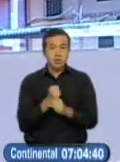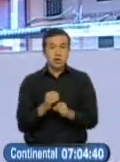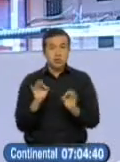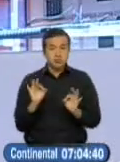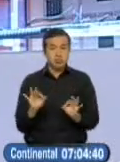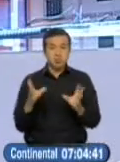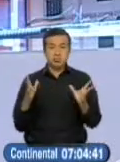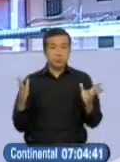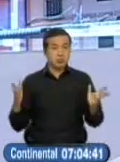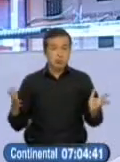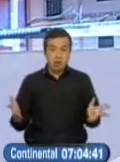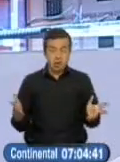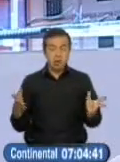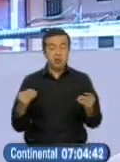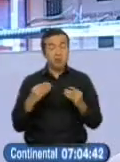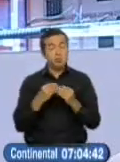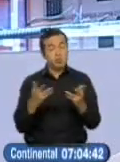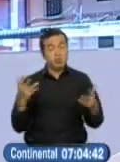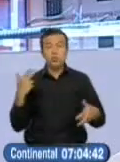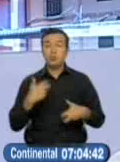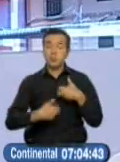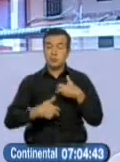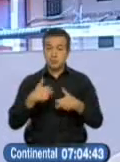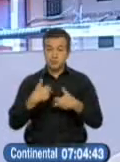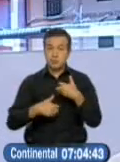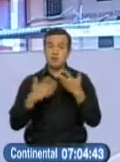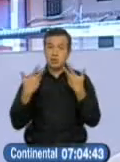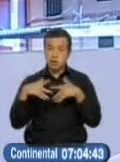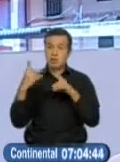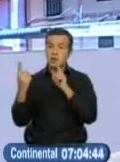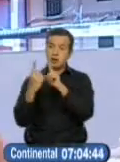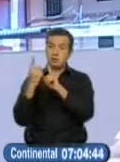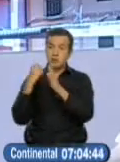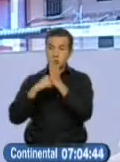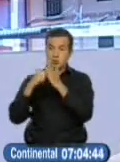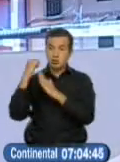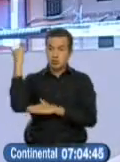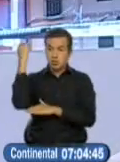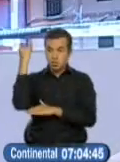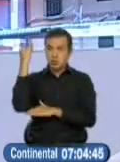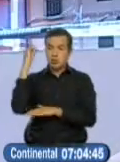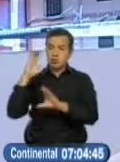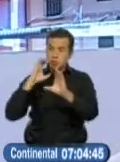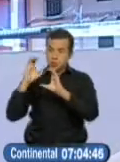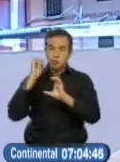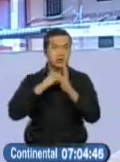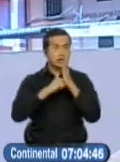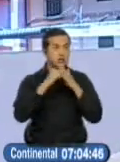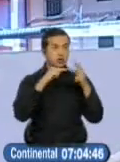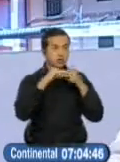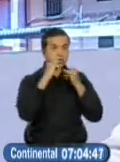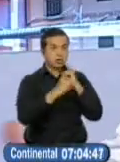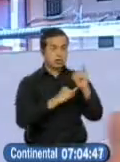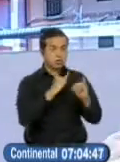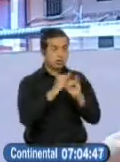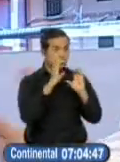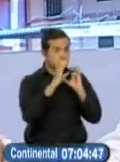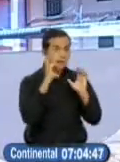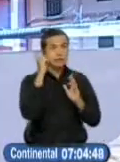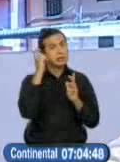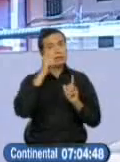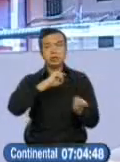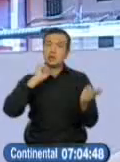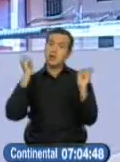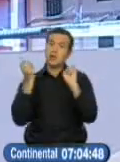se ha informalizado mucho el sector. Y efectivamente hemos hablado con la ministra de Industria, igual que hemos hablado con el ministro de Comercio Exterior, para decirle, bueno, tenemos que